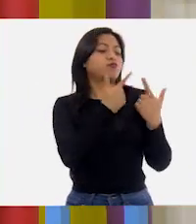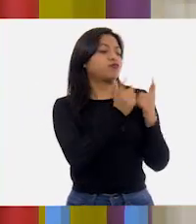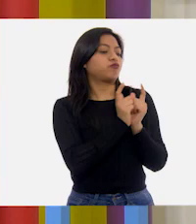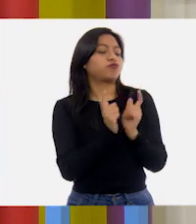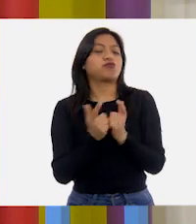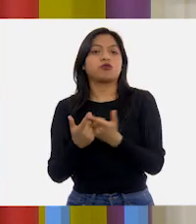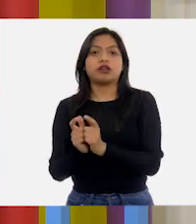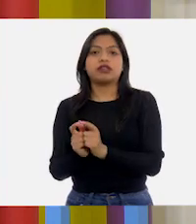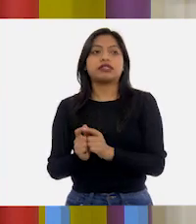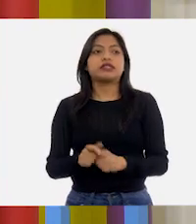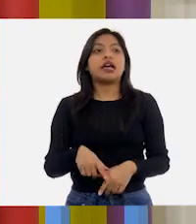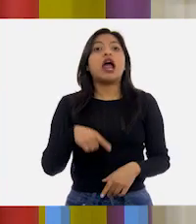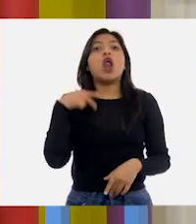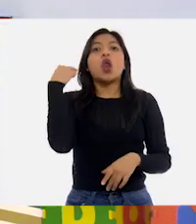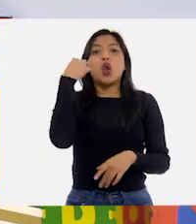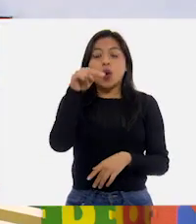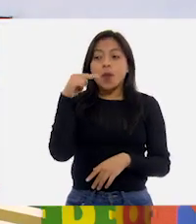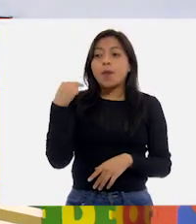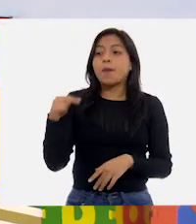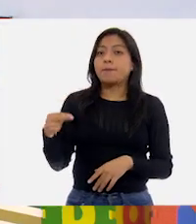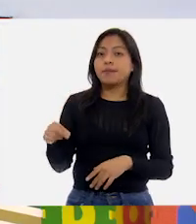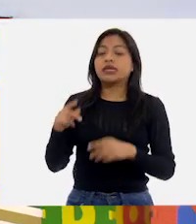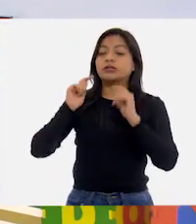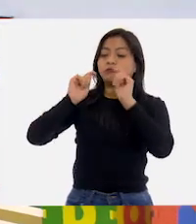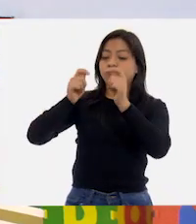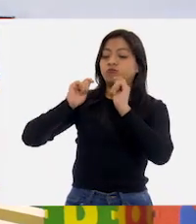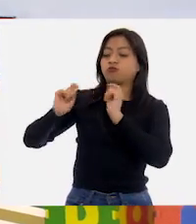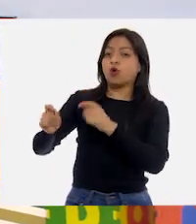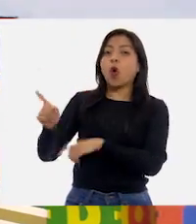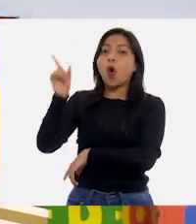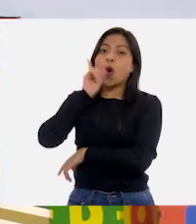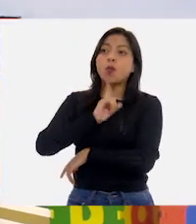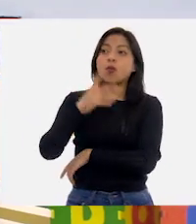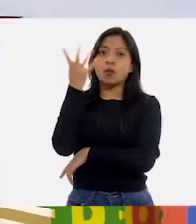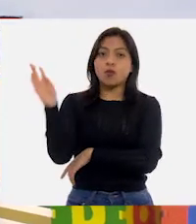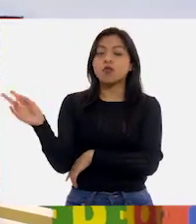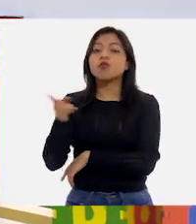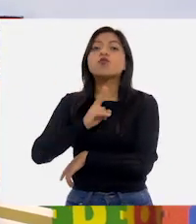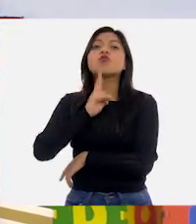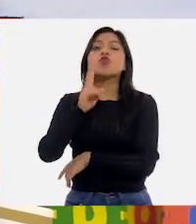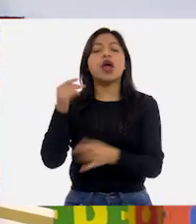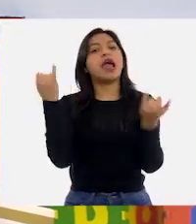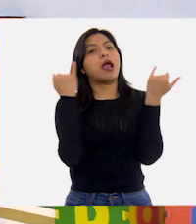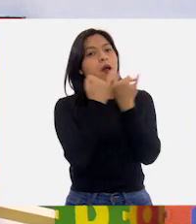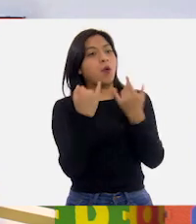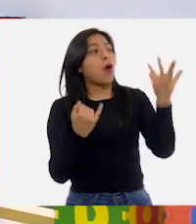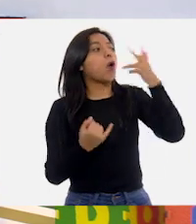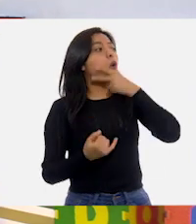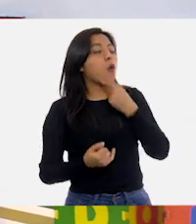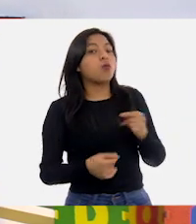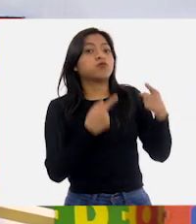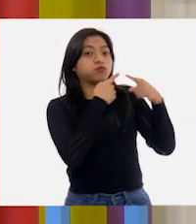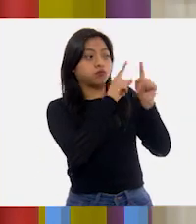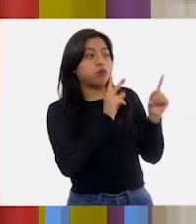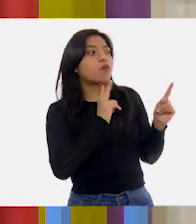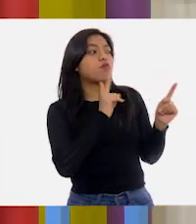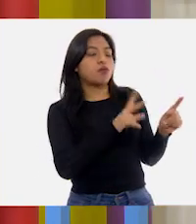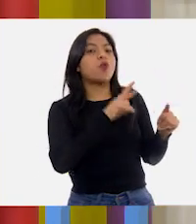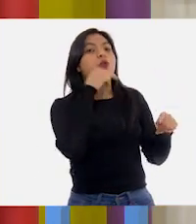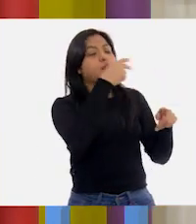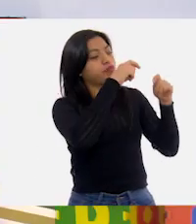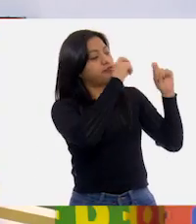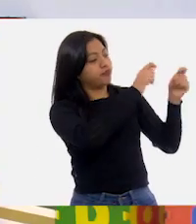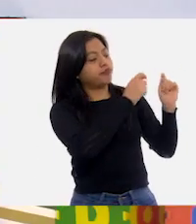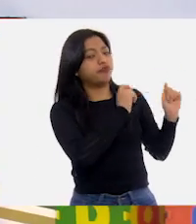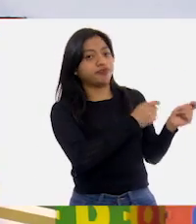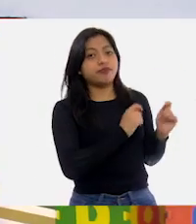le pusieron un nombre a las diferentes voces de mujer o femeninas y a las diferentes voces masculinas. Masculinas también.